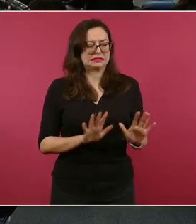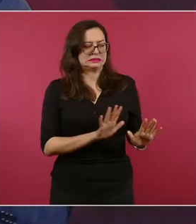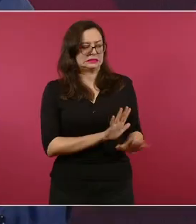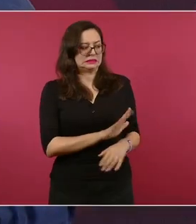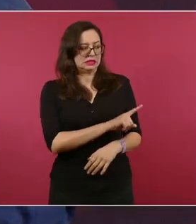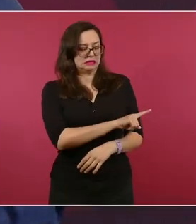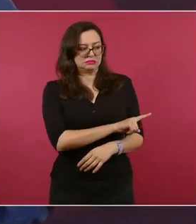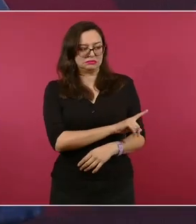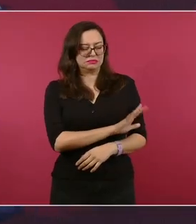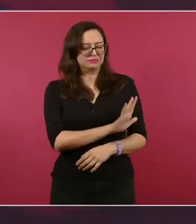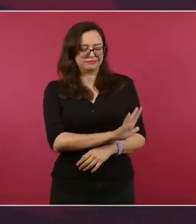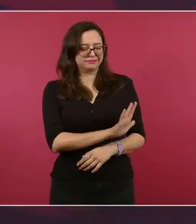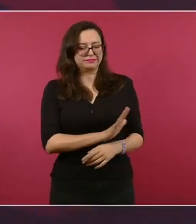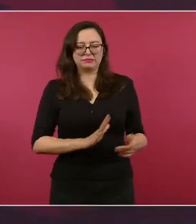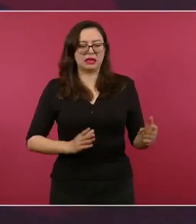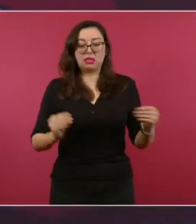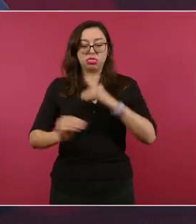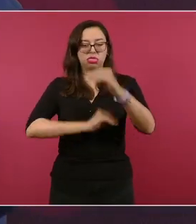eso.